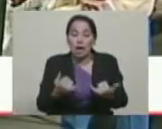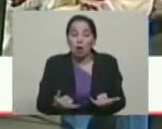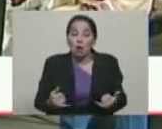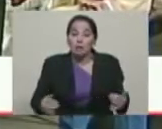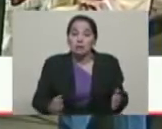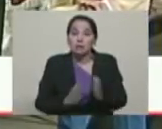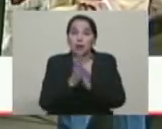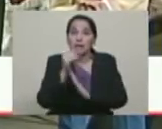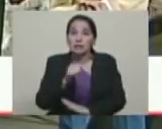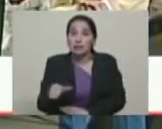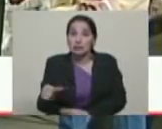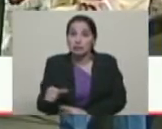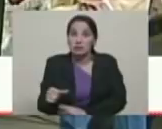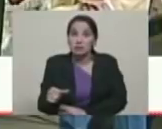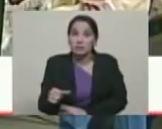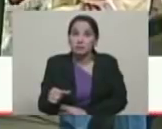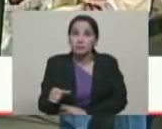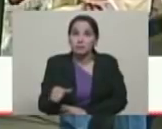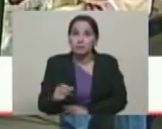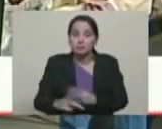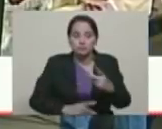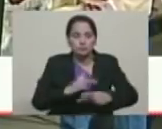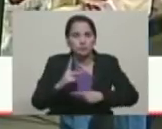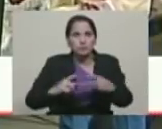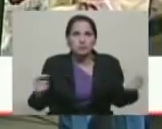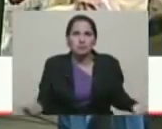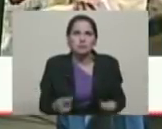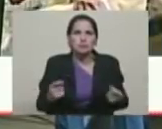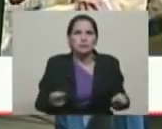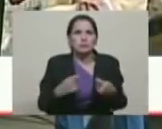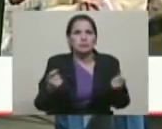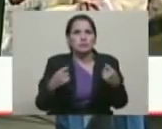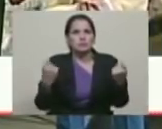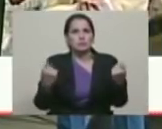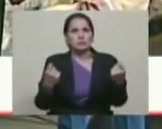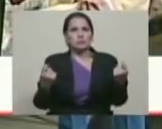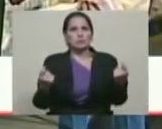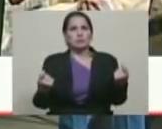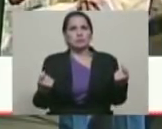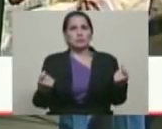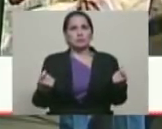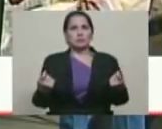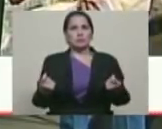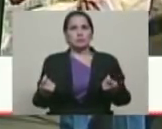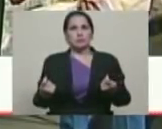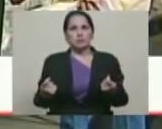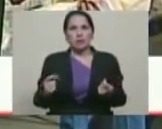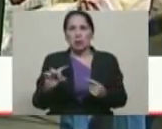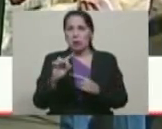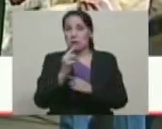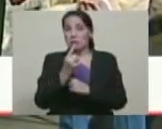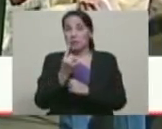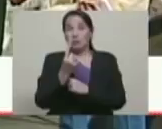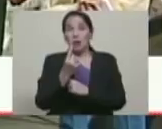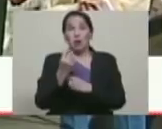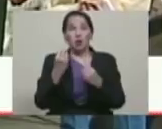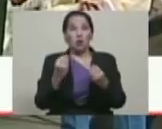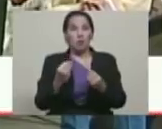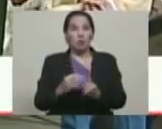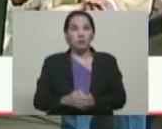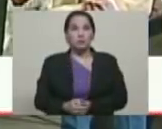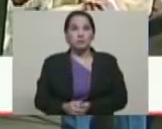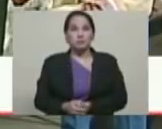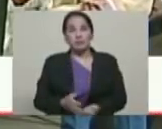Y para mantener este empuje productivo, compañeros. Empuje productivo de primer nivel. ¿No?